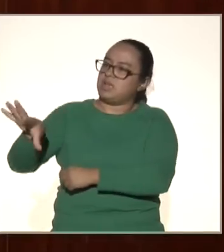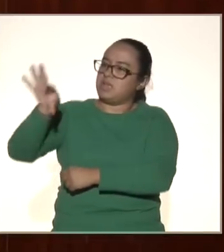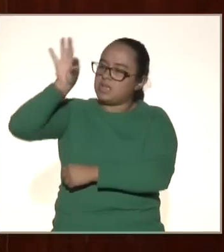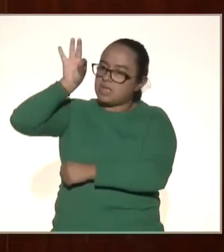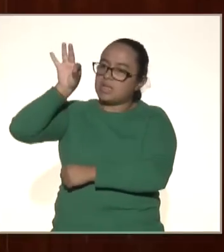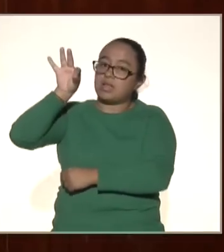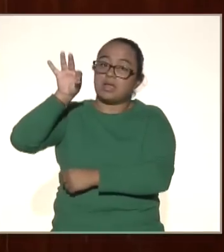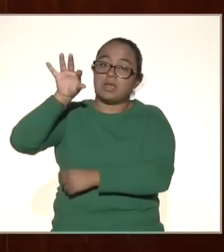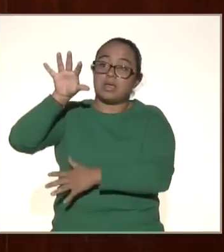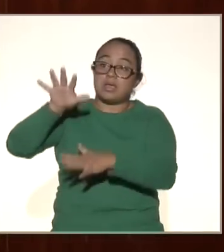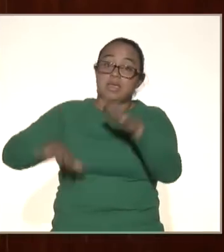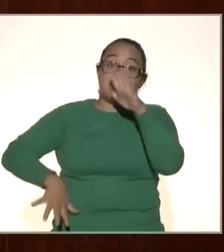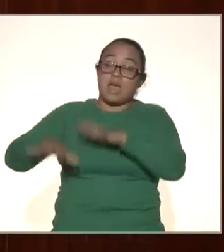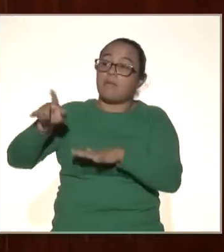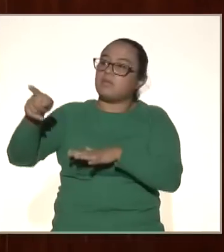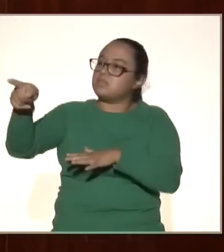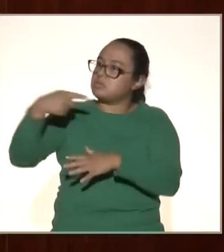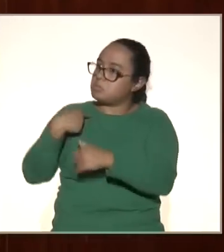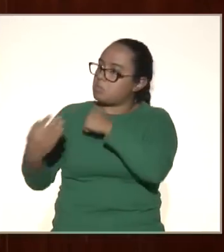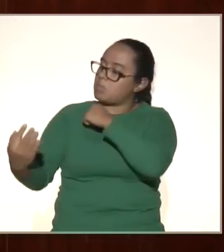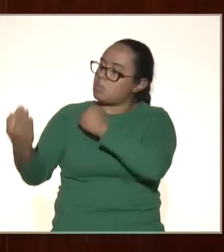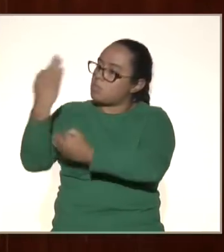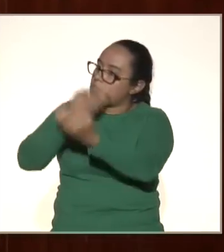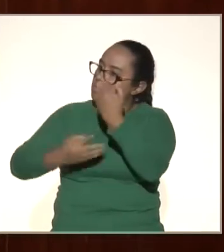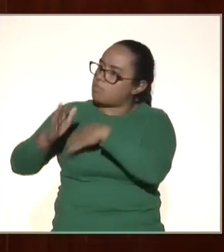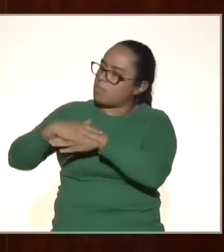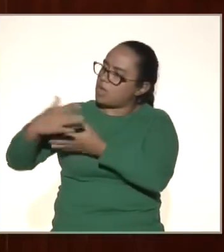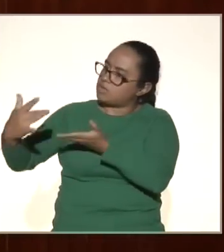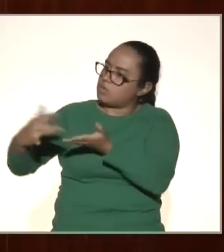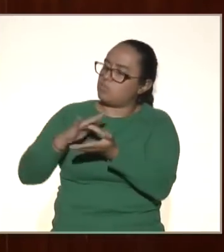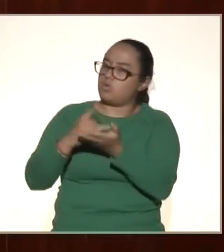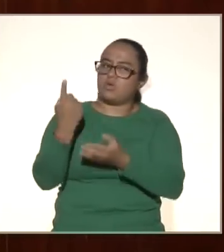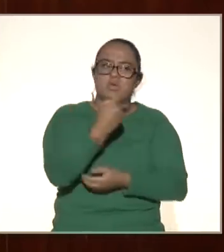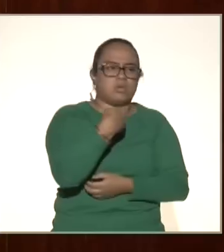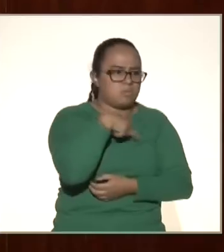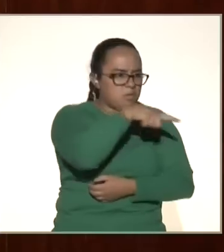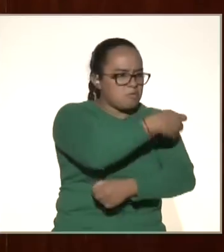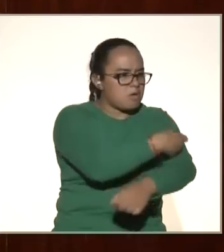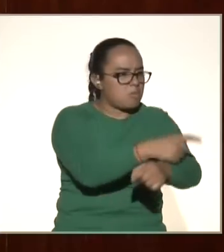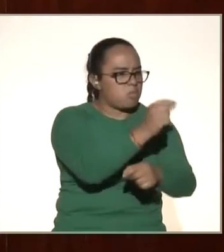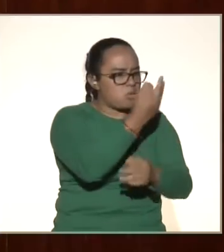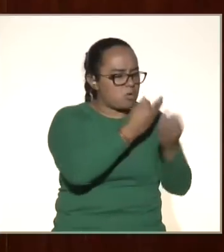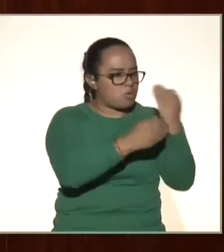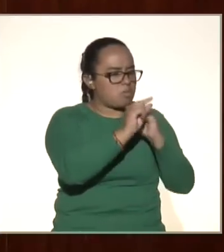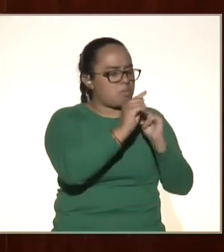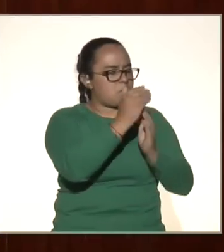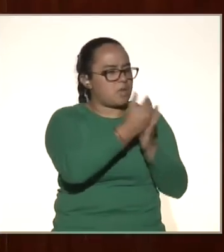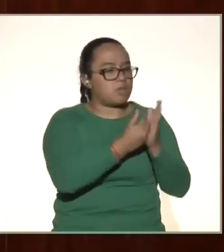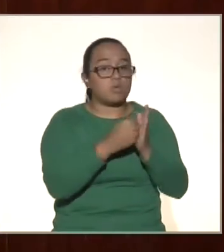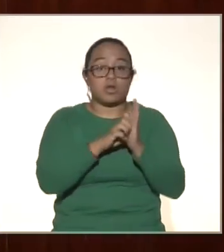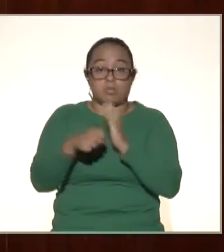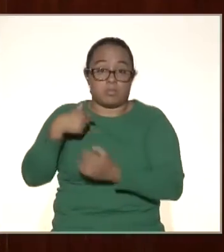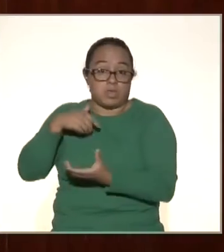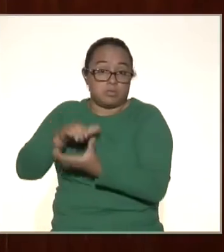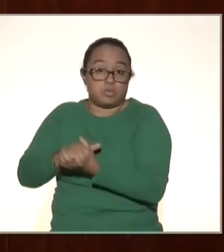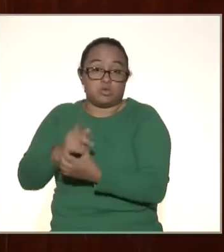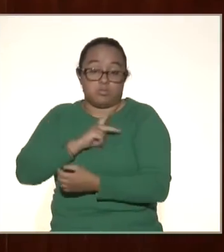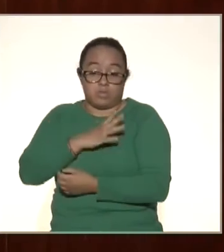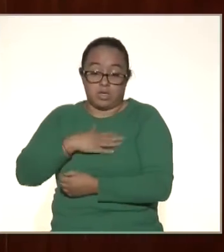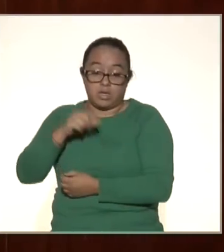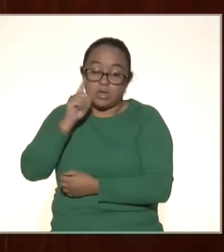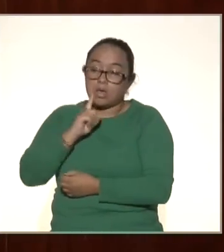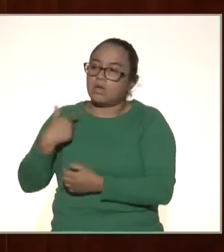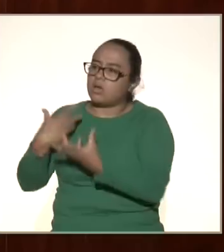que a veces uno recibe más de ellos que de la propia familia, incluso, ¿no? Con mi esposo y con mi hija, ¿no? Y de verdad fue una fiesta